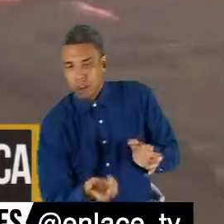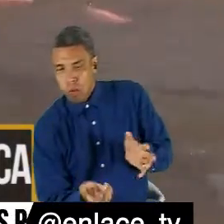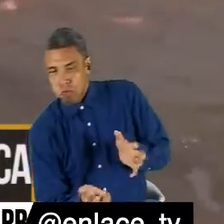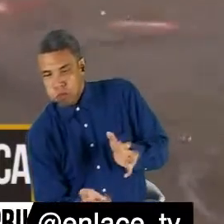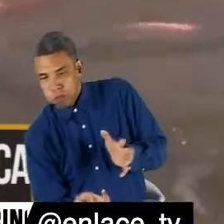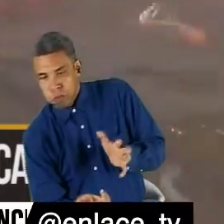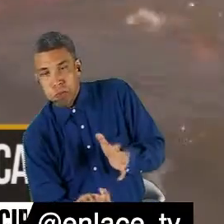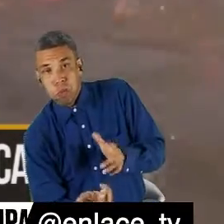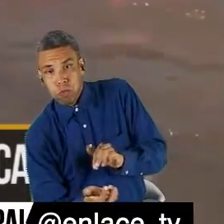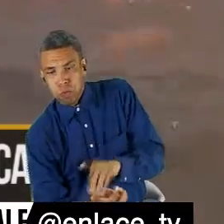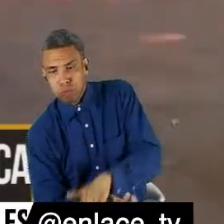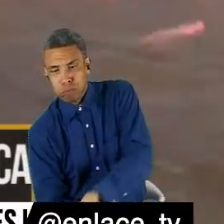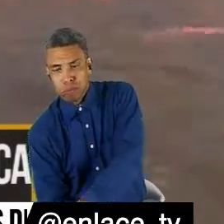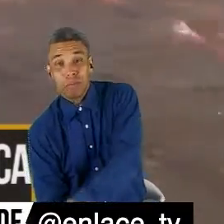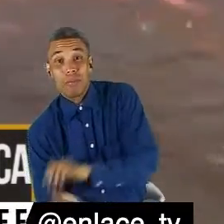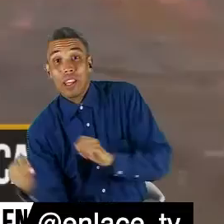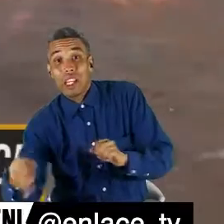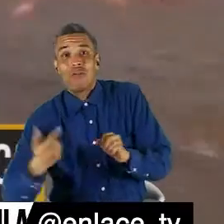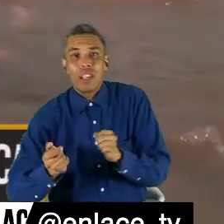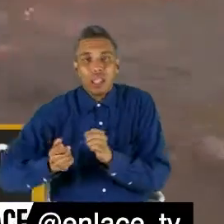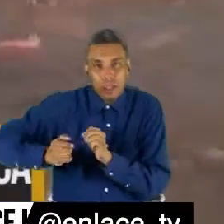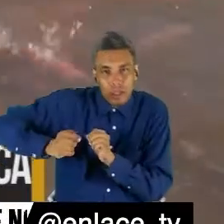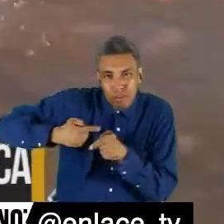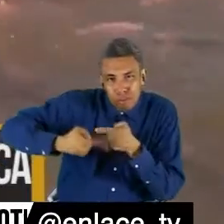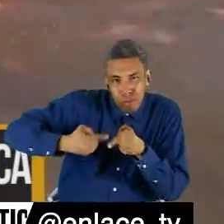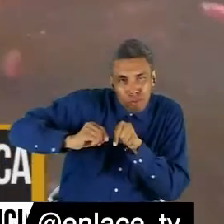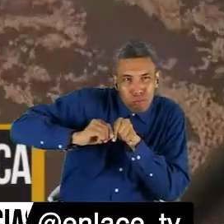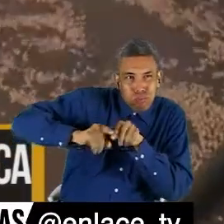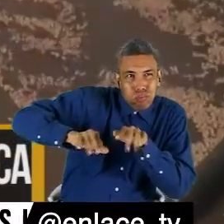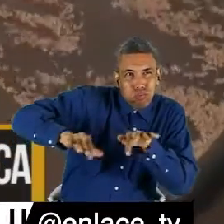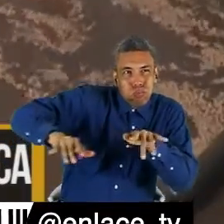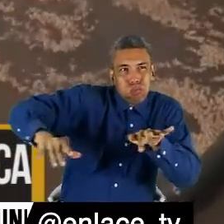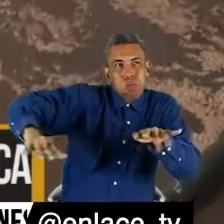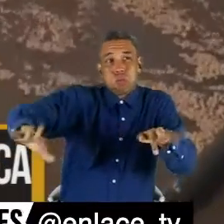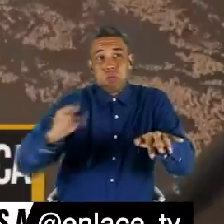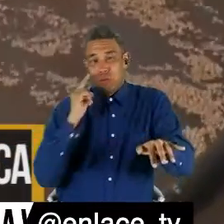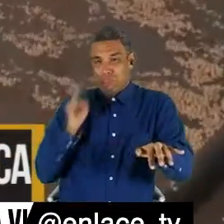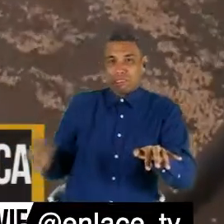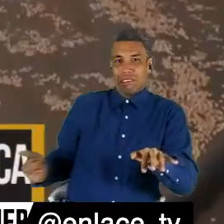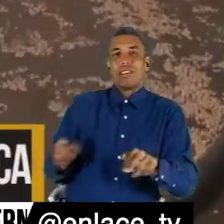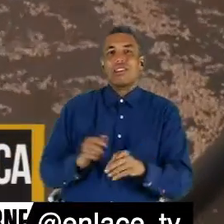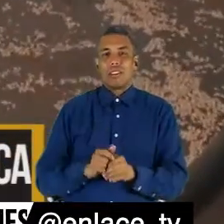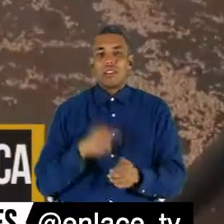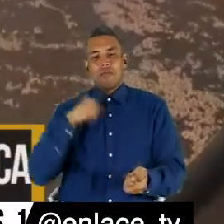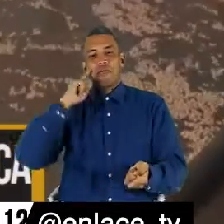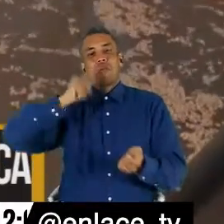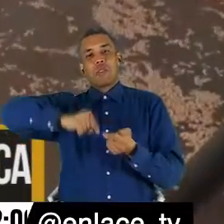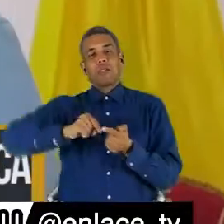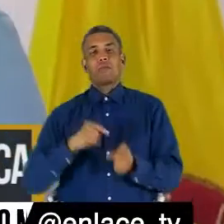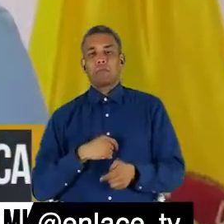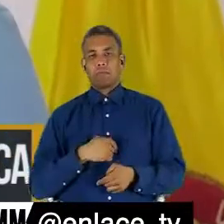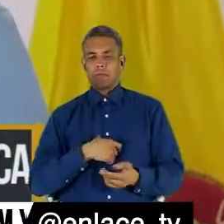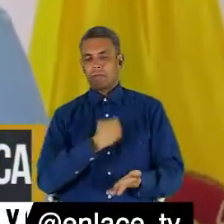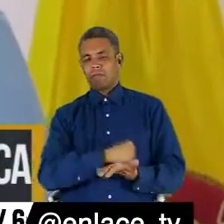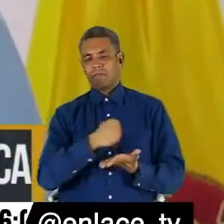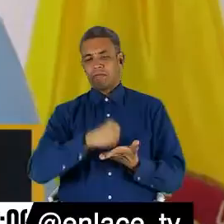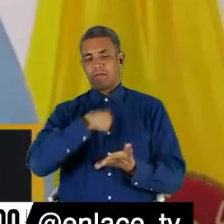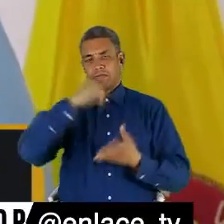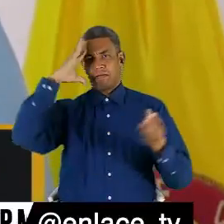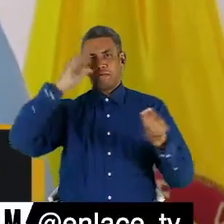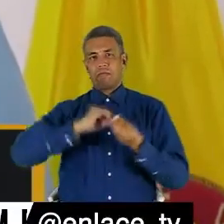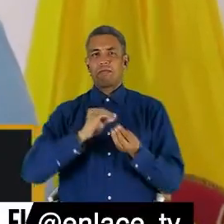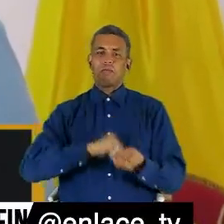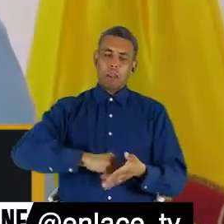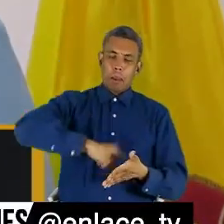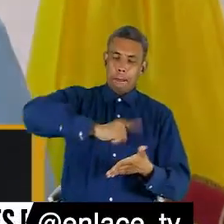de unas especies nativas en nuestros cuerpos de agua. Es un contrato que se firma con el objetivo también